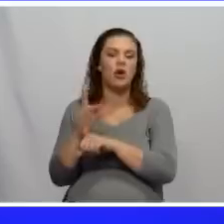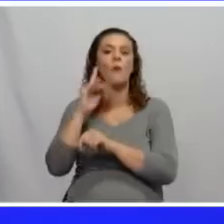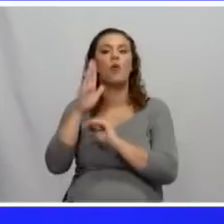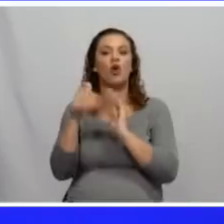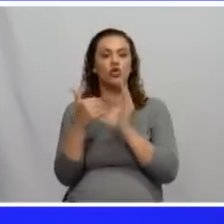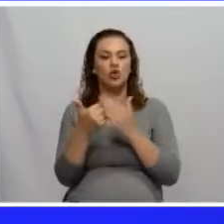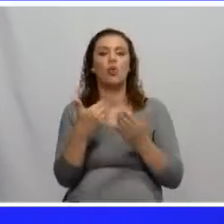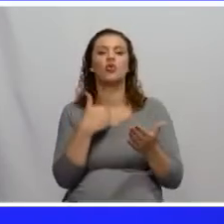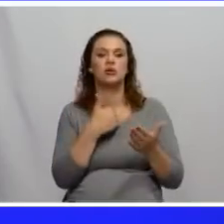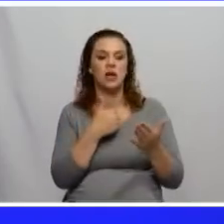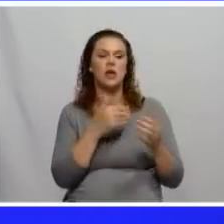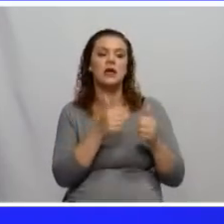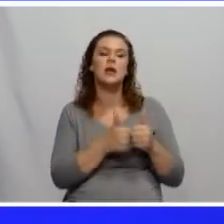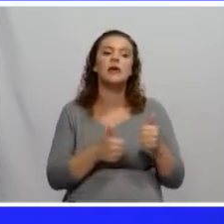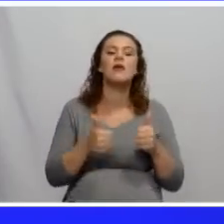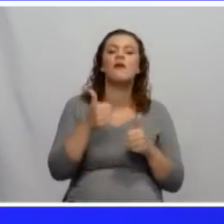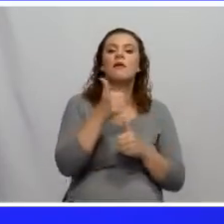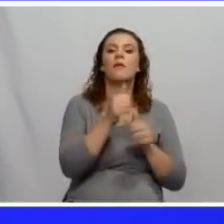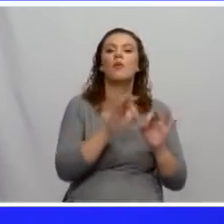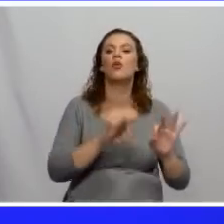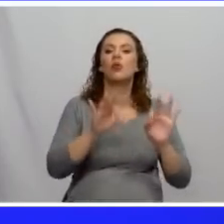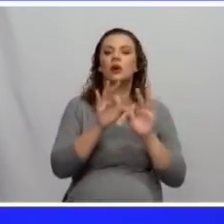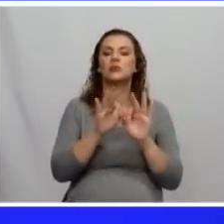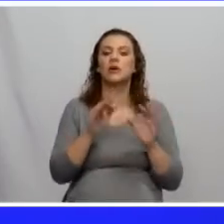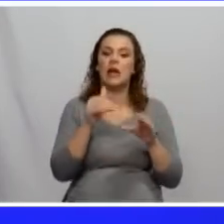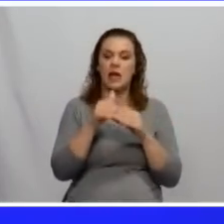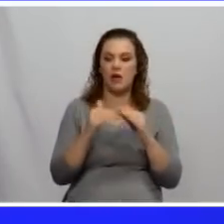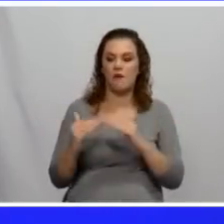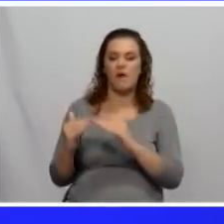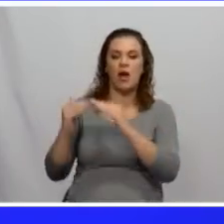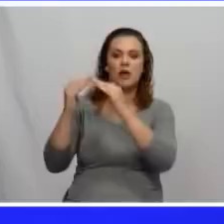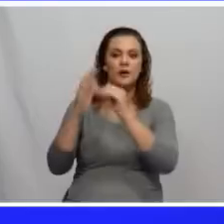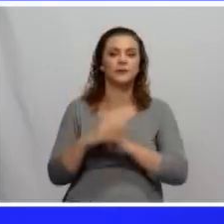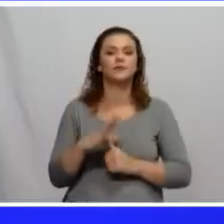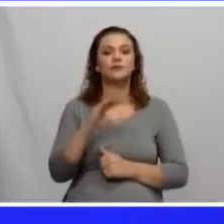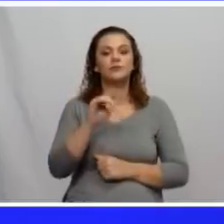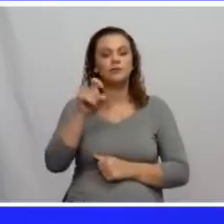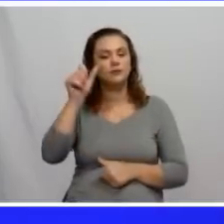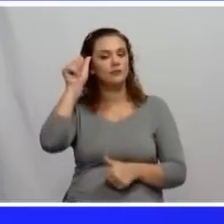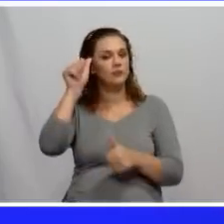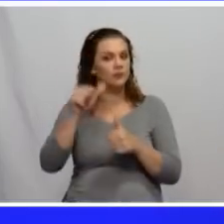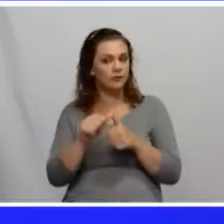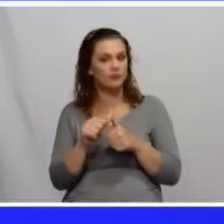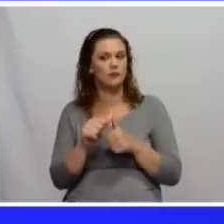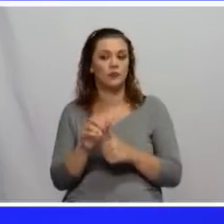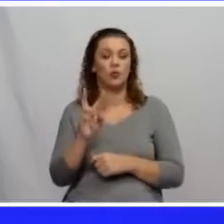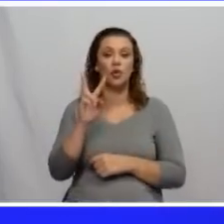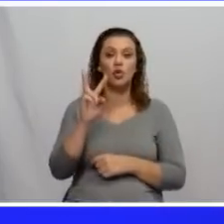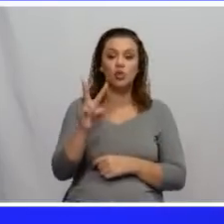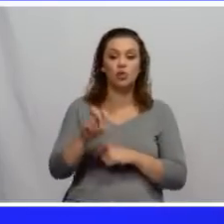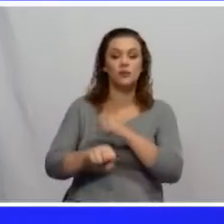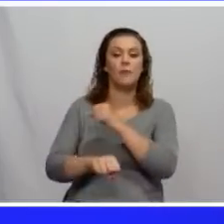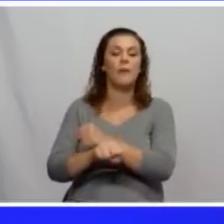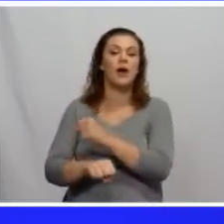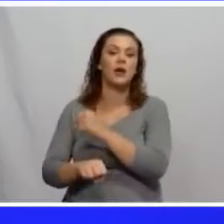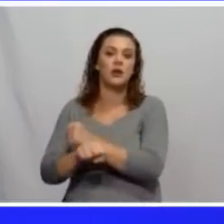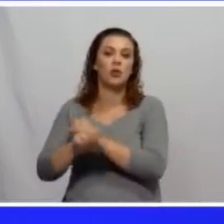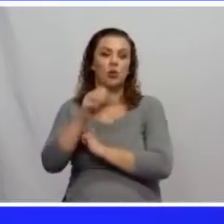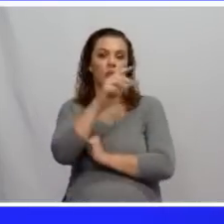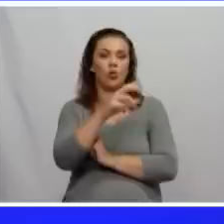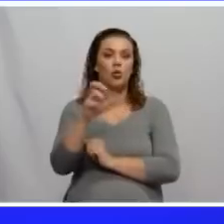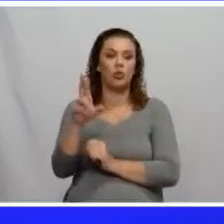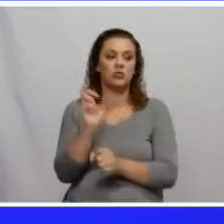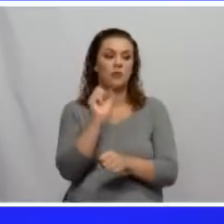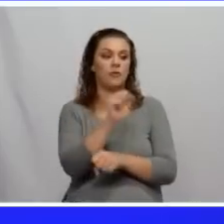todo tiene relevancia en en el ranking y hay que recordar que los dos partidos que Costa Rica